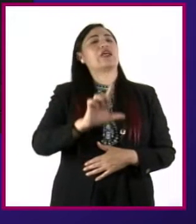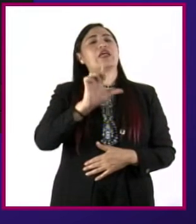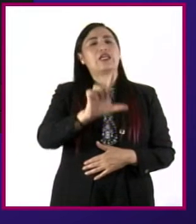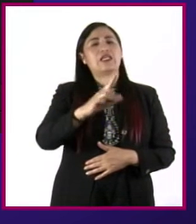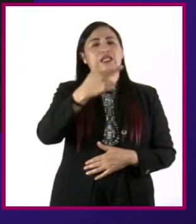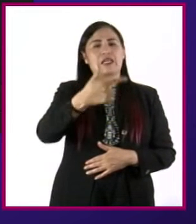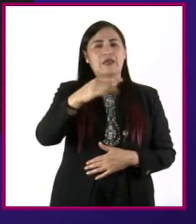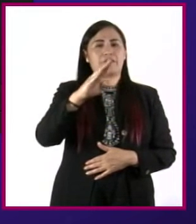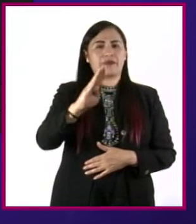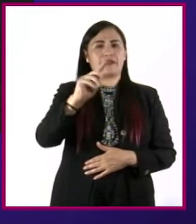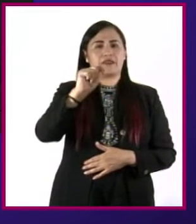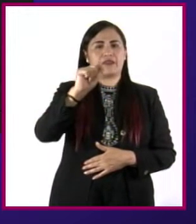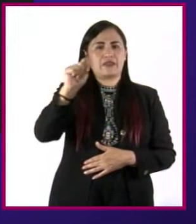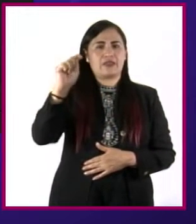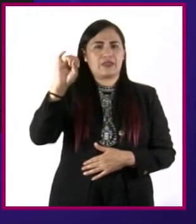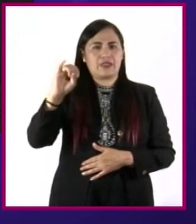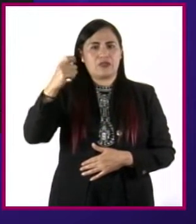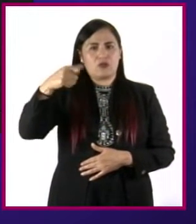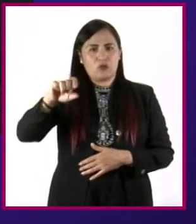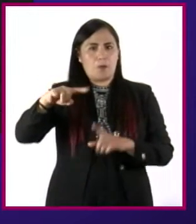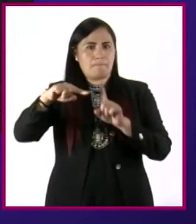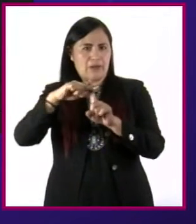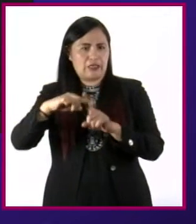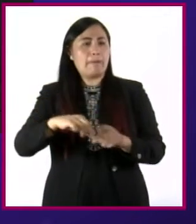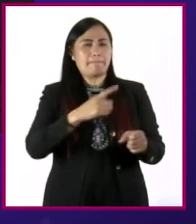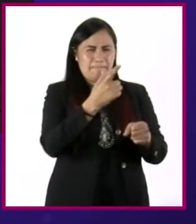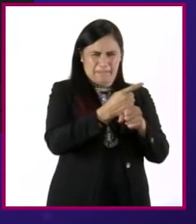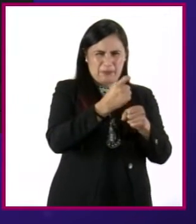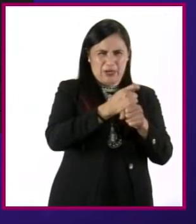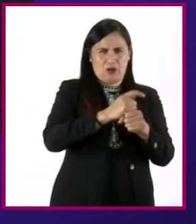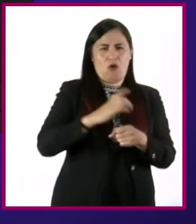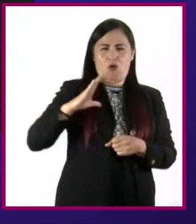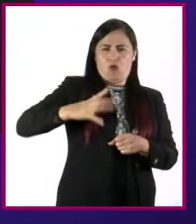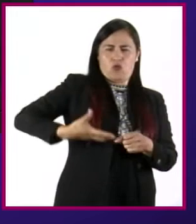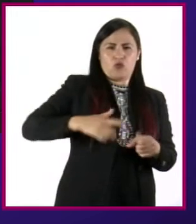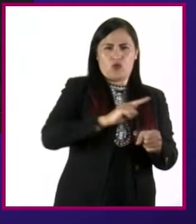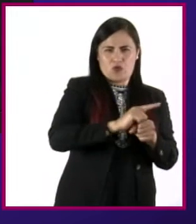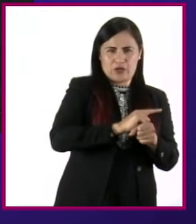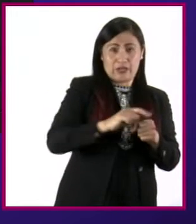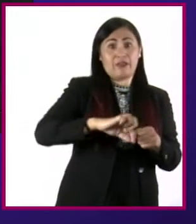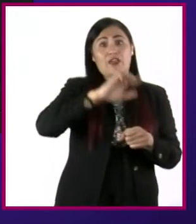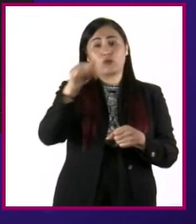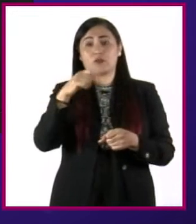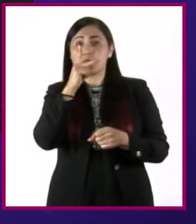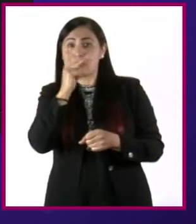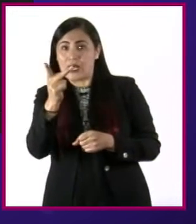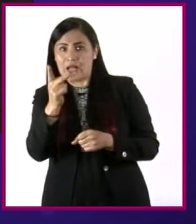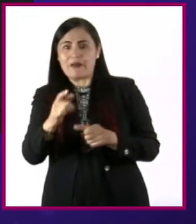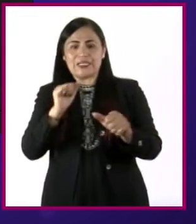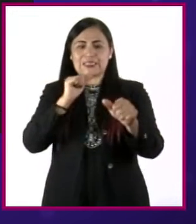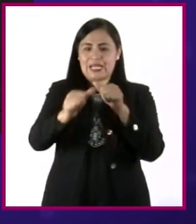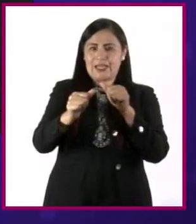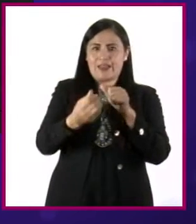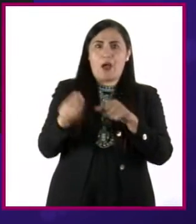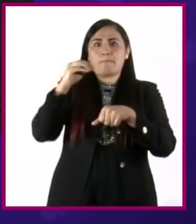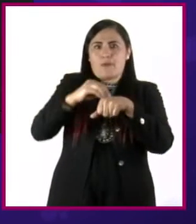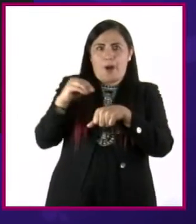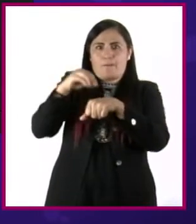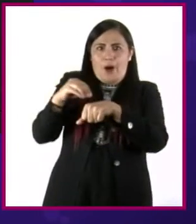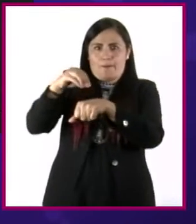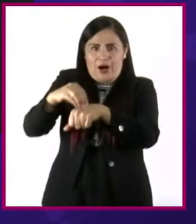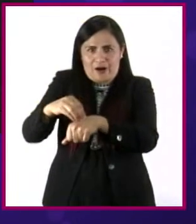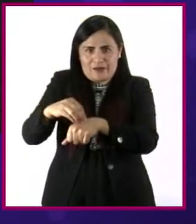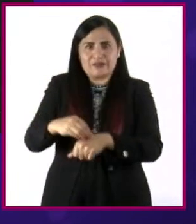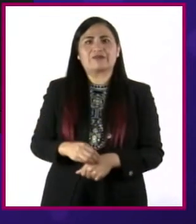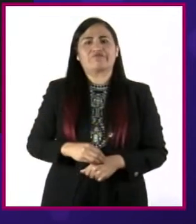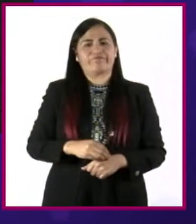Primero inicia como el movimiento del orgullo gay, luego ya se extiende este acrónimo y se incluyen las letras que ya mencionaba